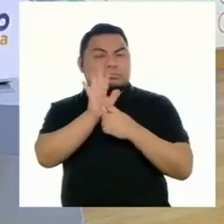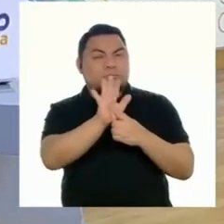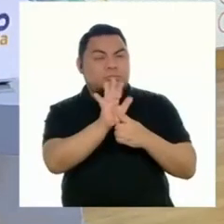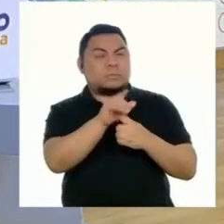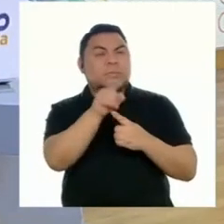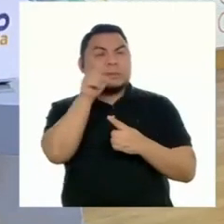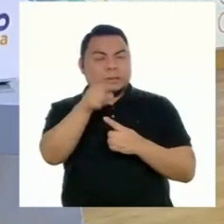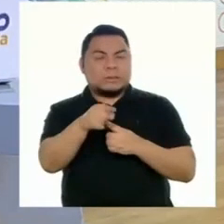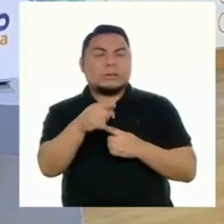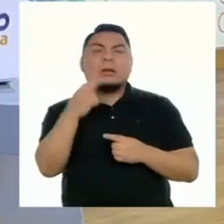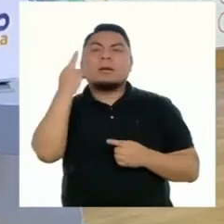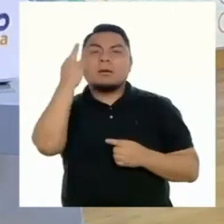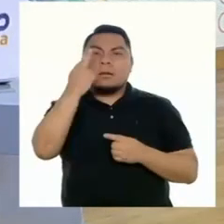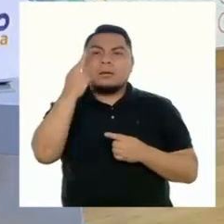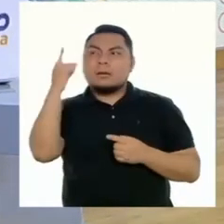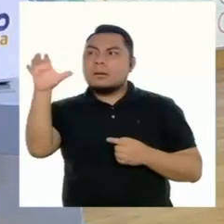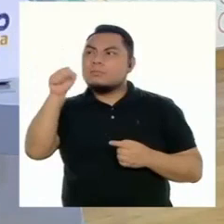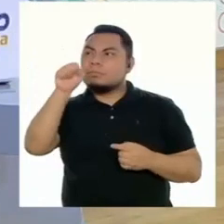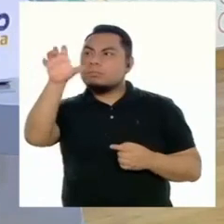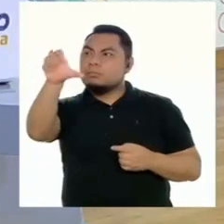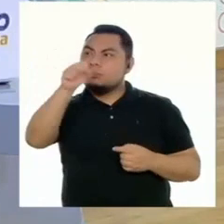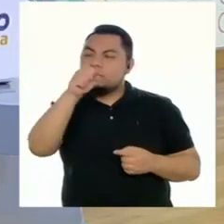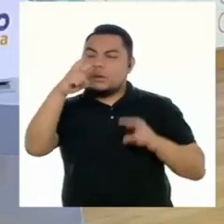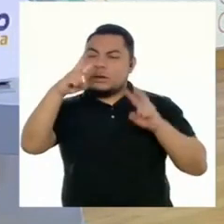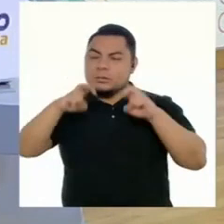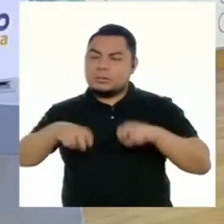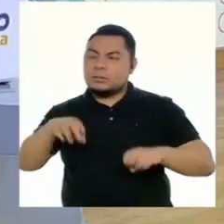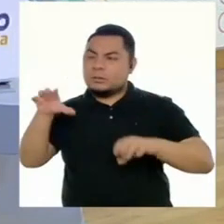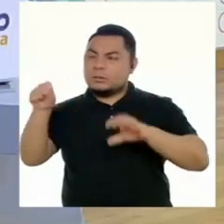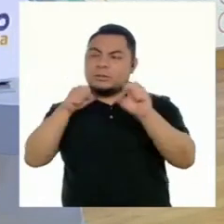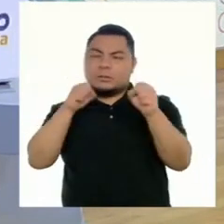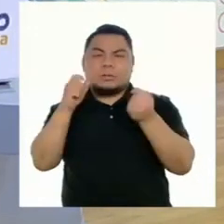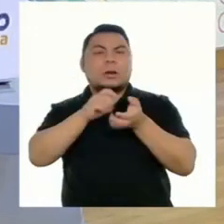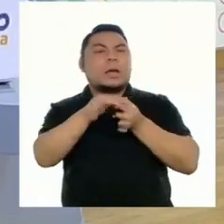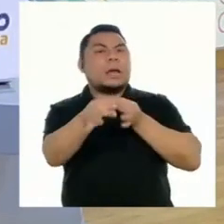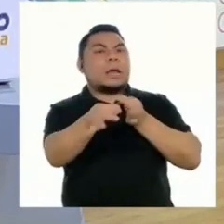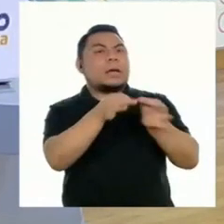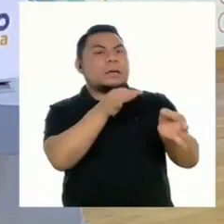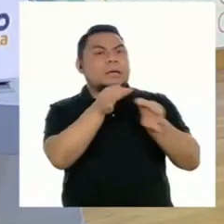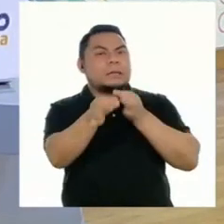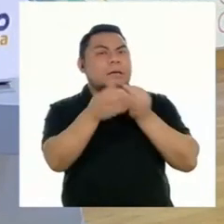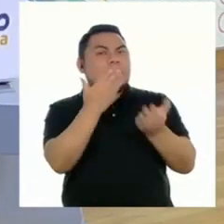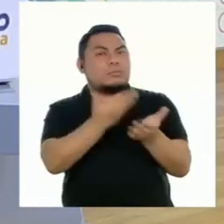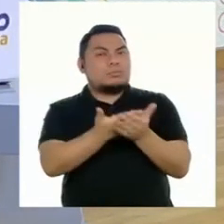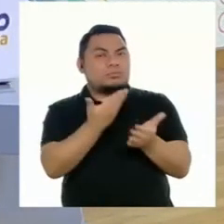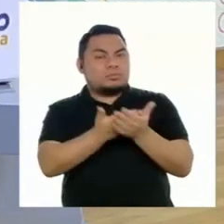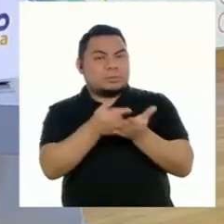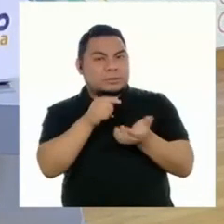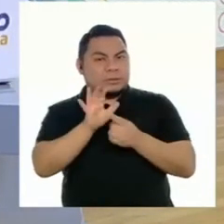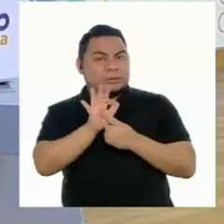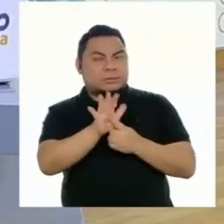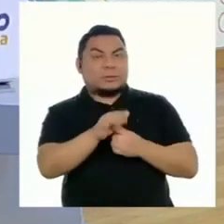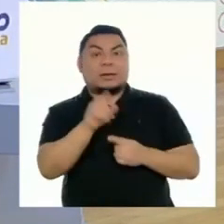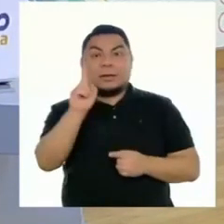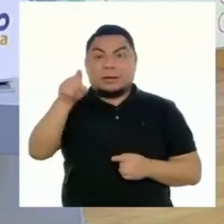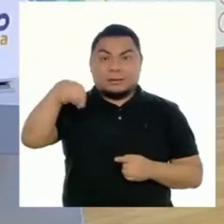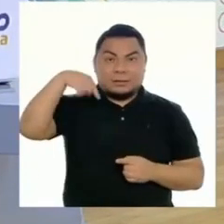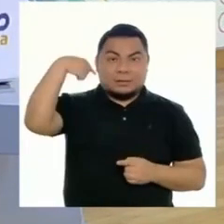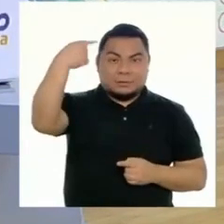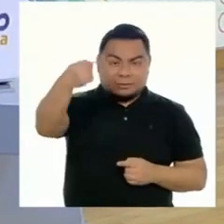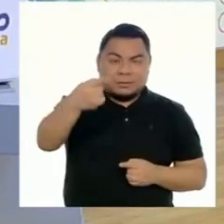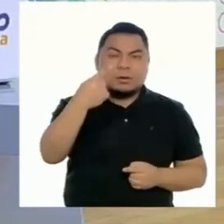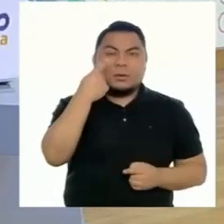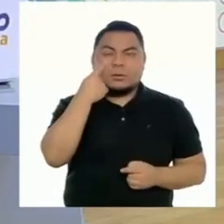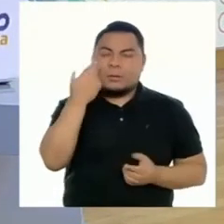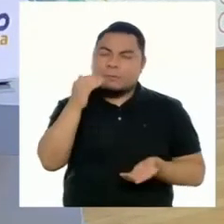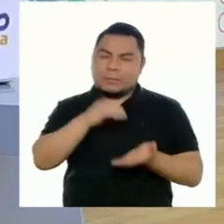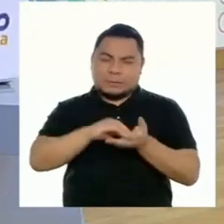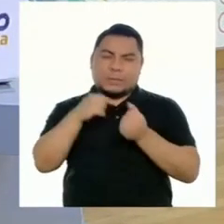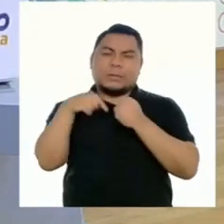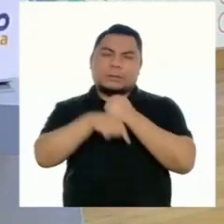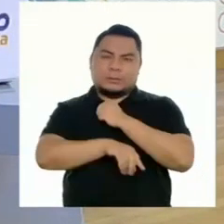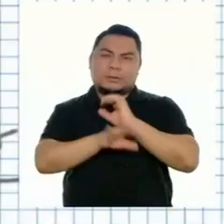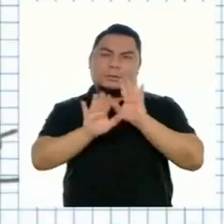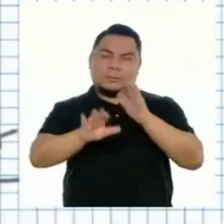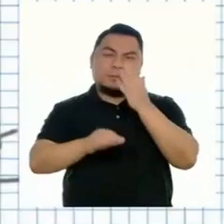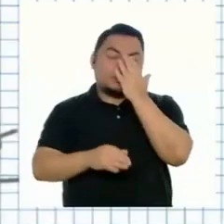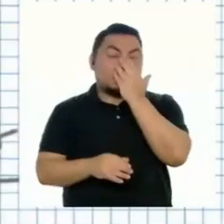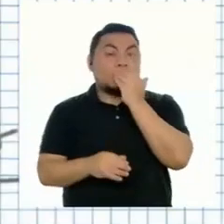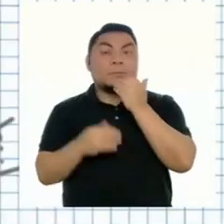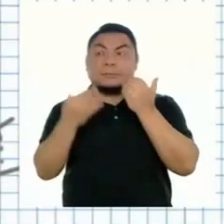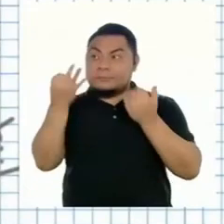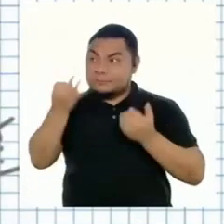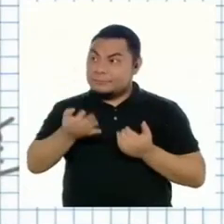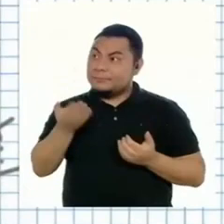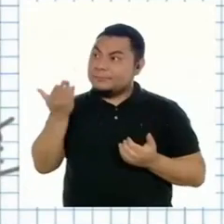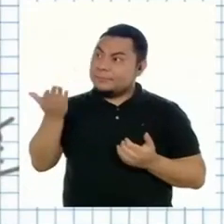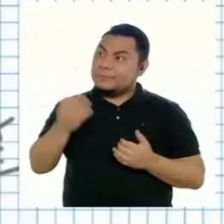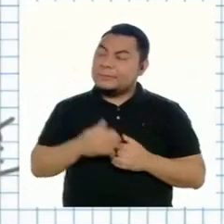que utilizar razones y para ello empleamos argumentos, que en el próximo programa conoceremos con más detalle.